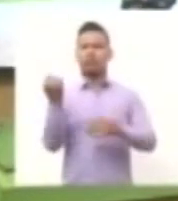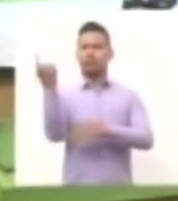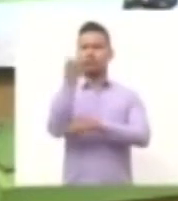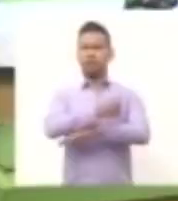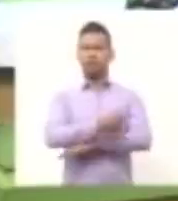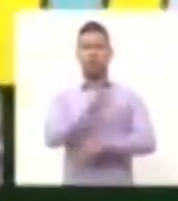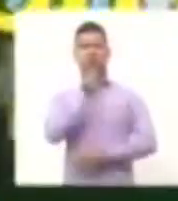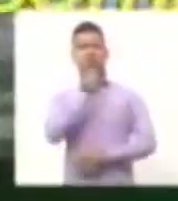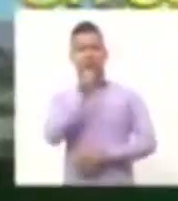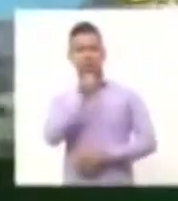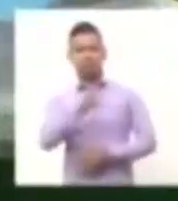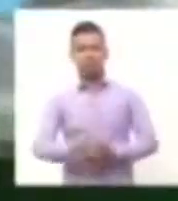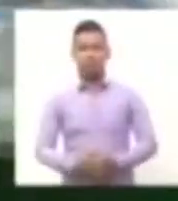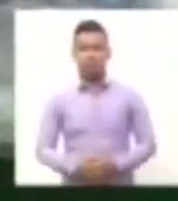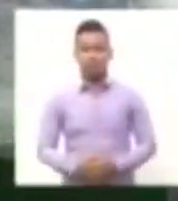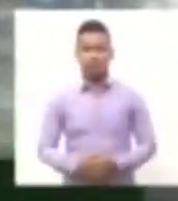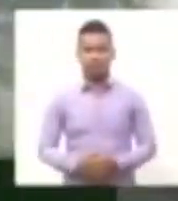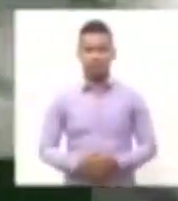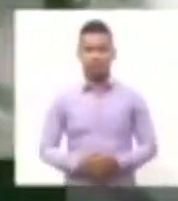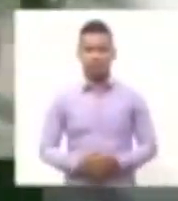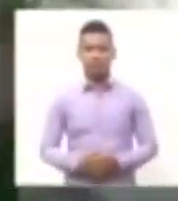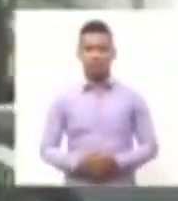noticia.